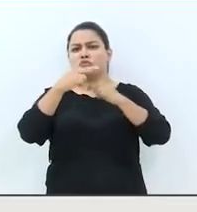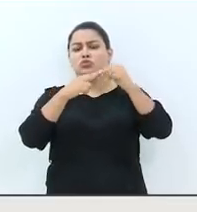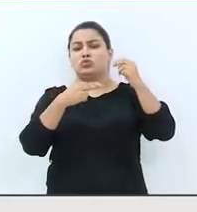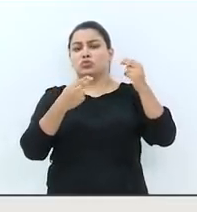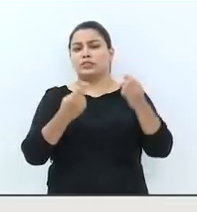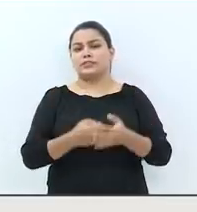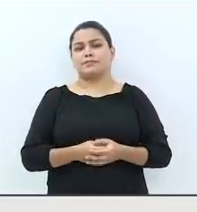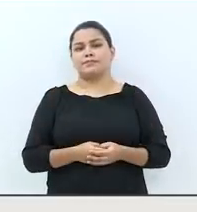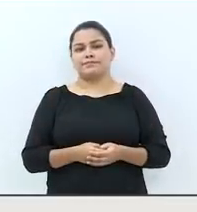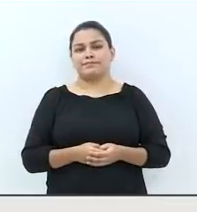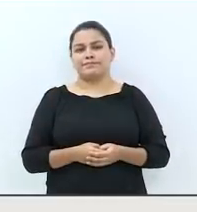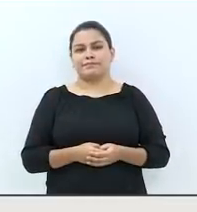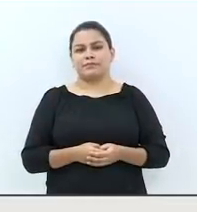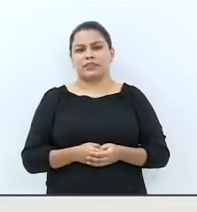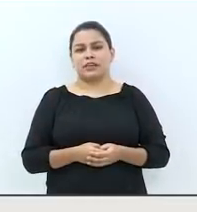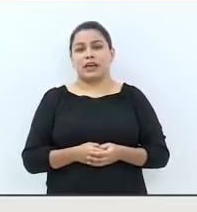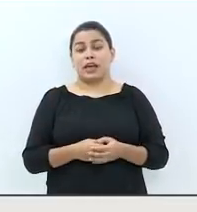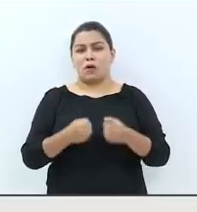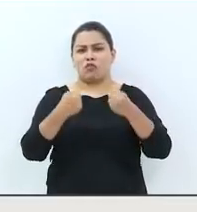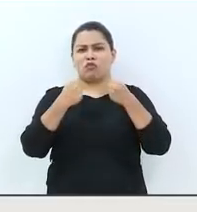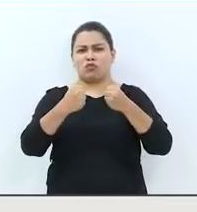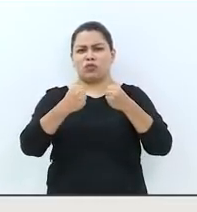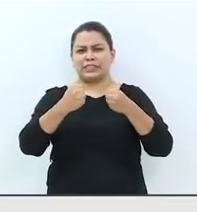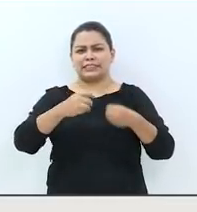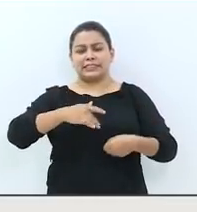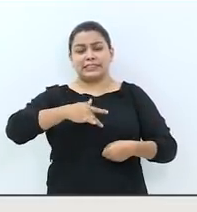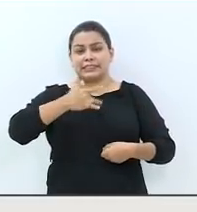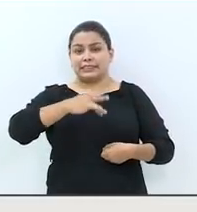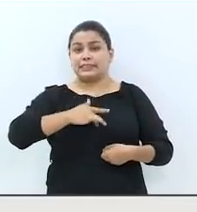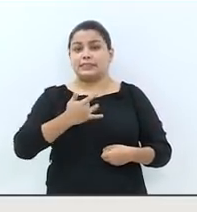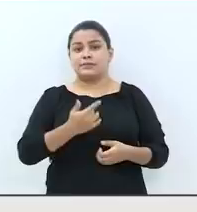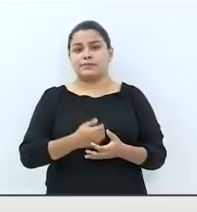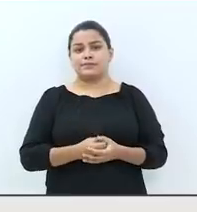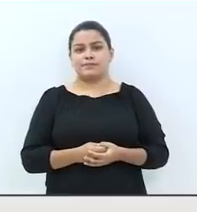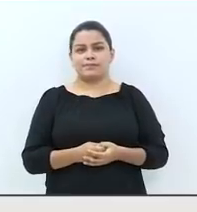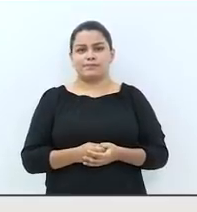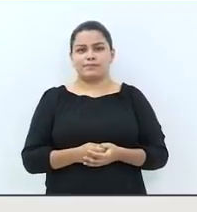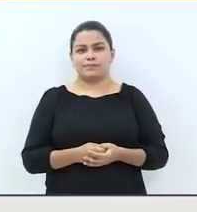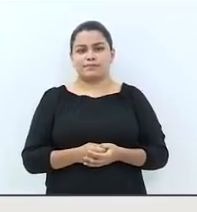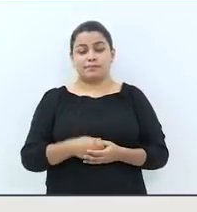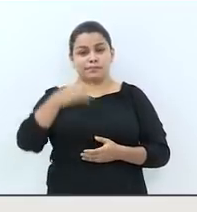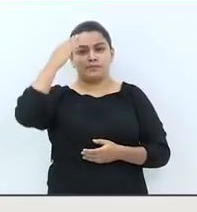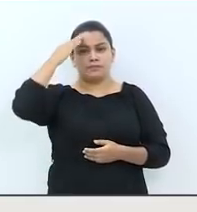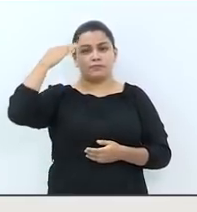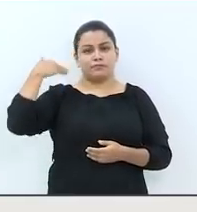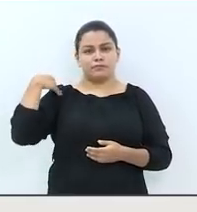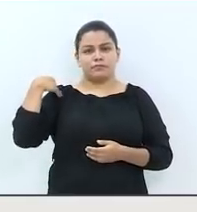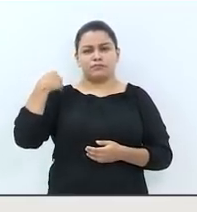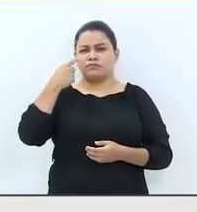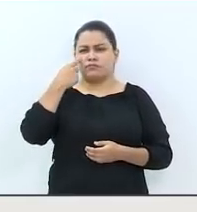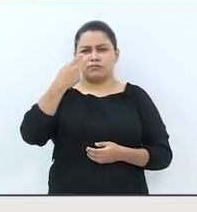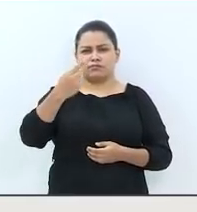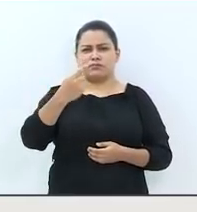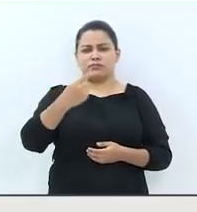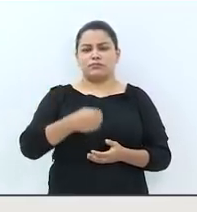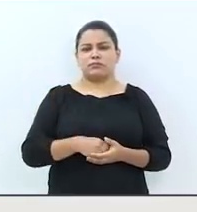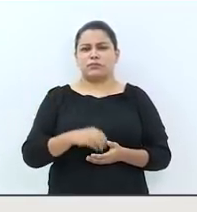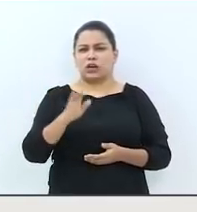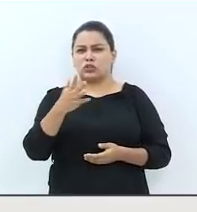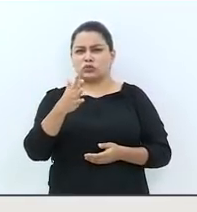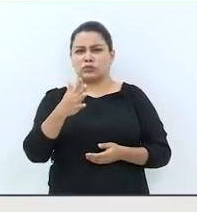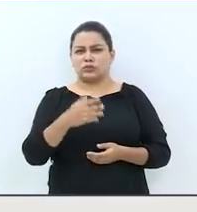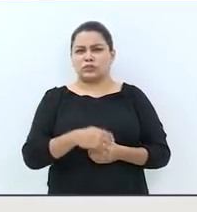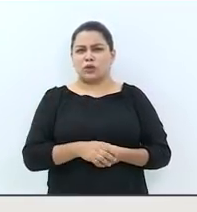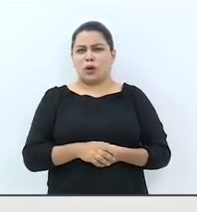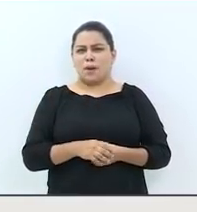encauzar eso tan fuerte que podemos sentir en algún momento? Lorena, veo que hay algo así como